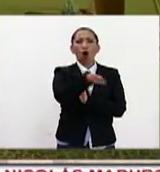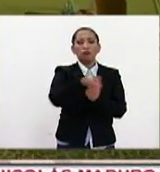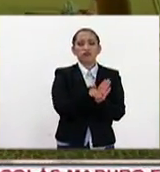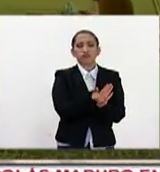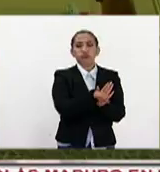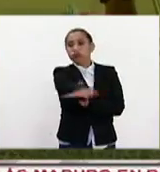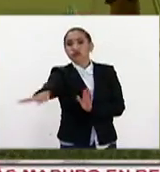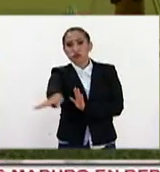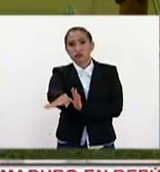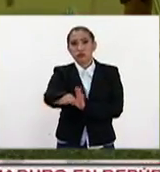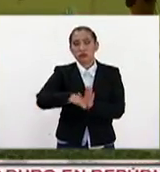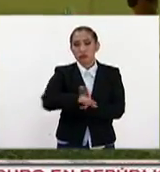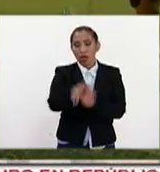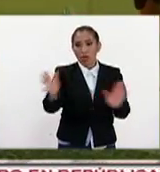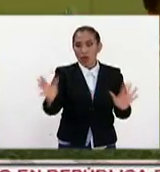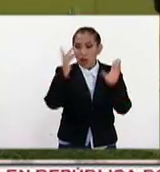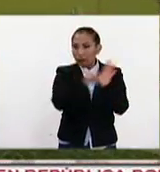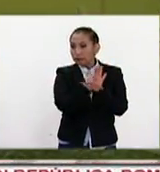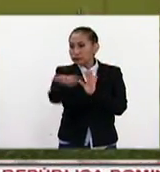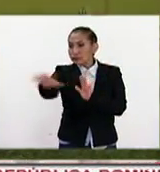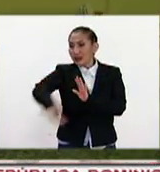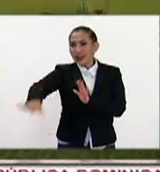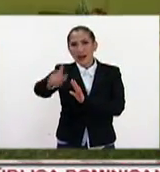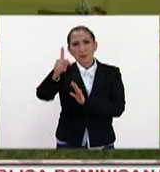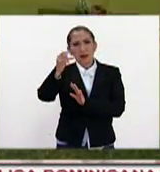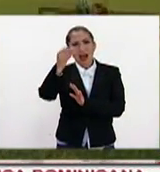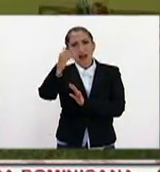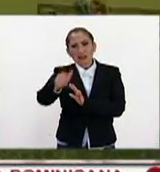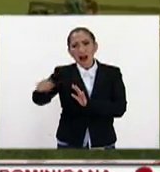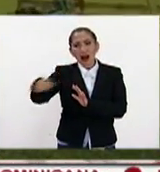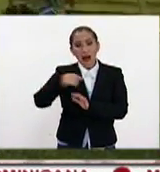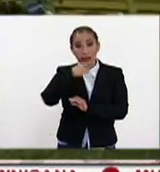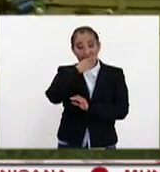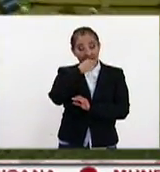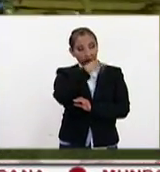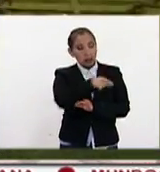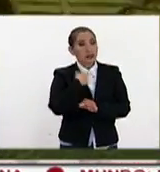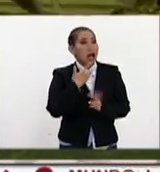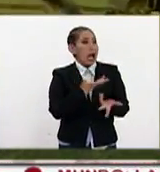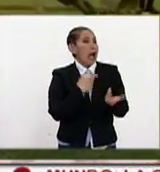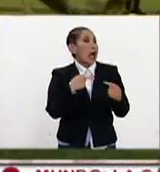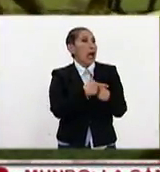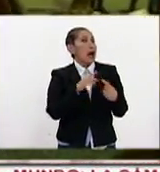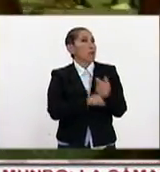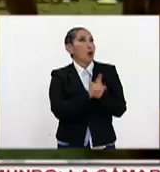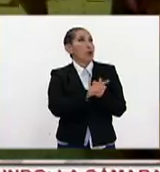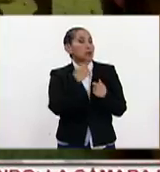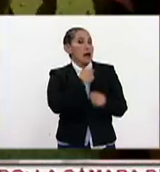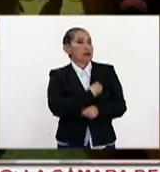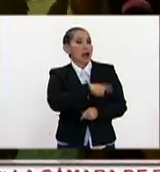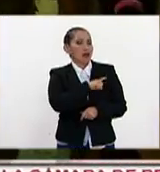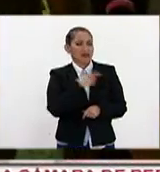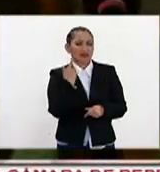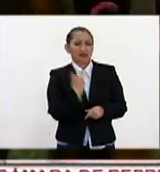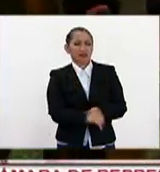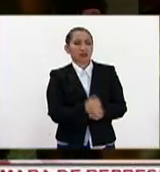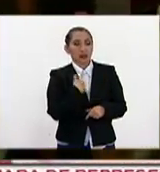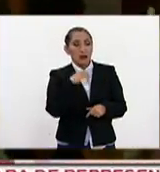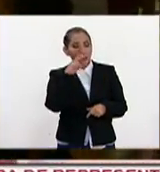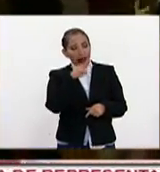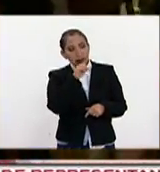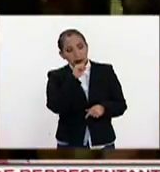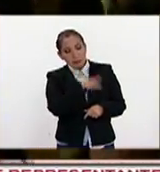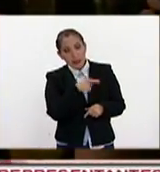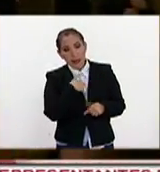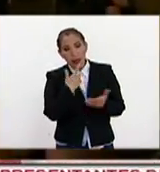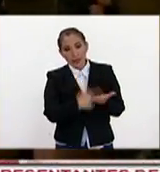giró repentinamente hacia la costa. Incluso esta versión de que sufrió un ataque epiléptico cobra fuerza, puesto que